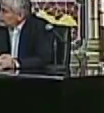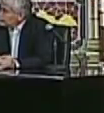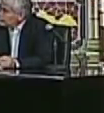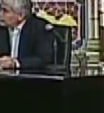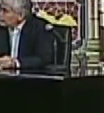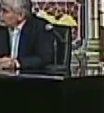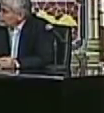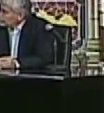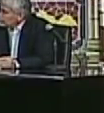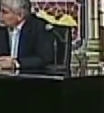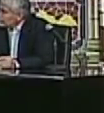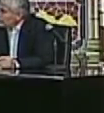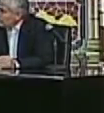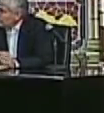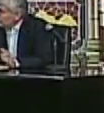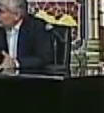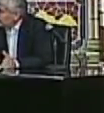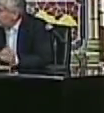¿Dónde?